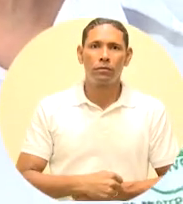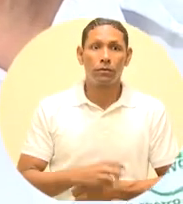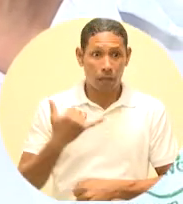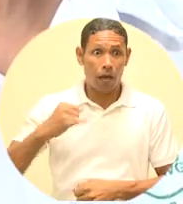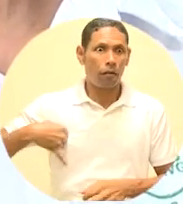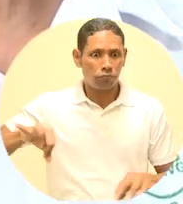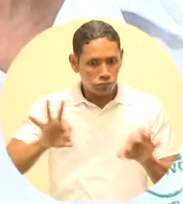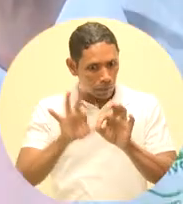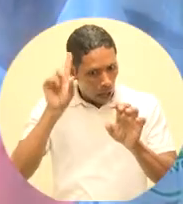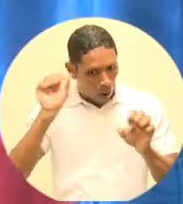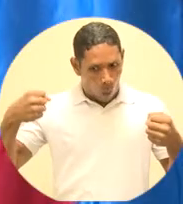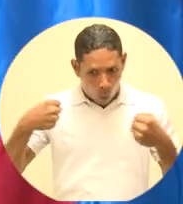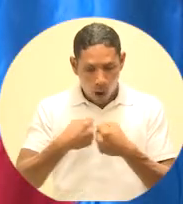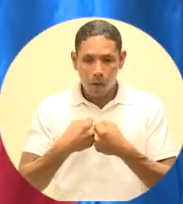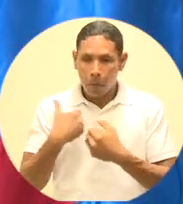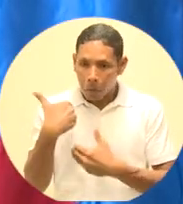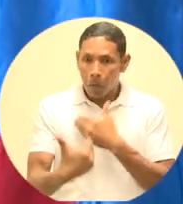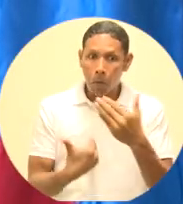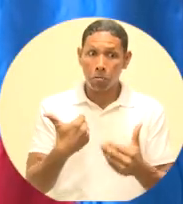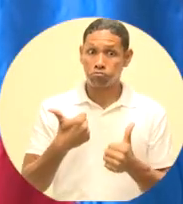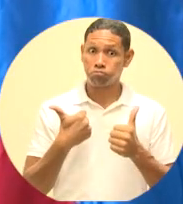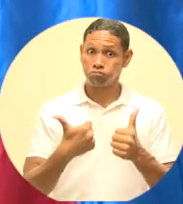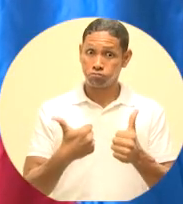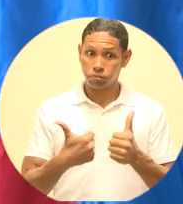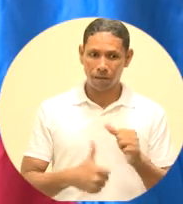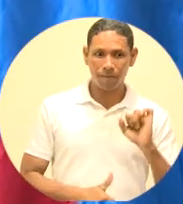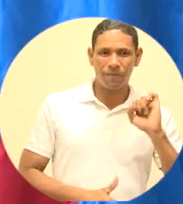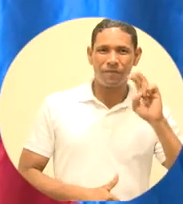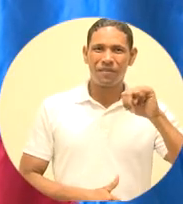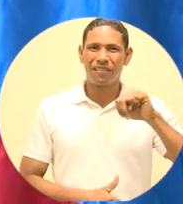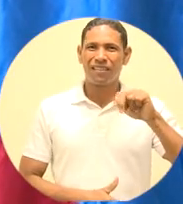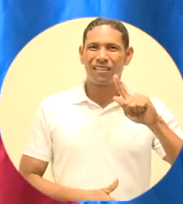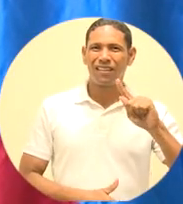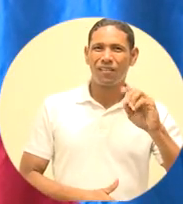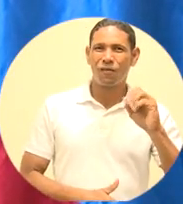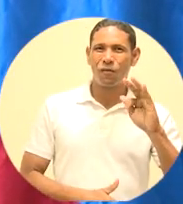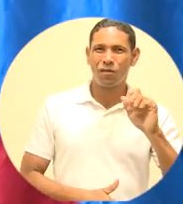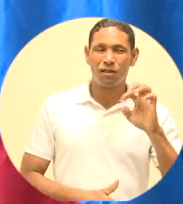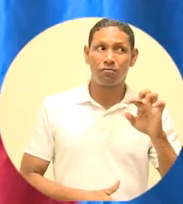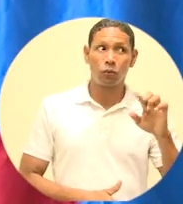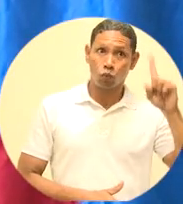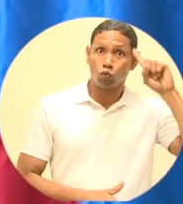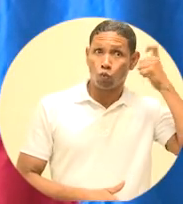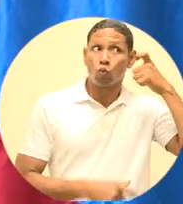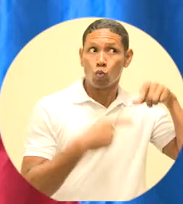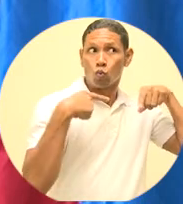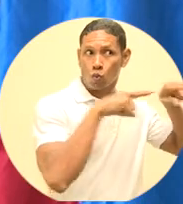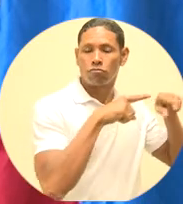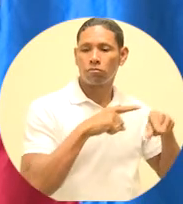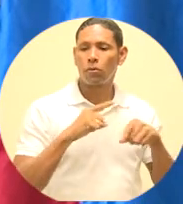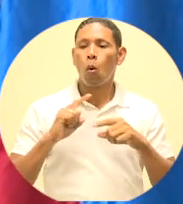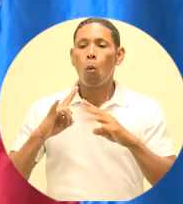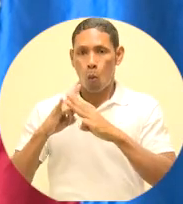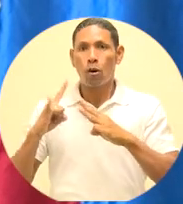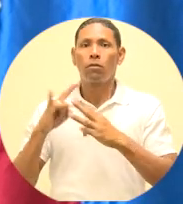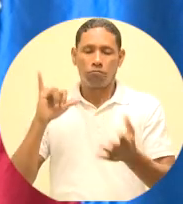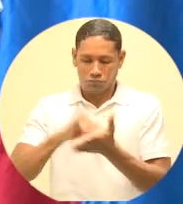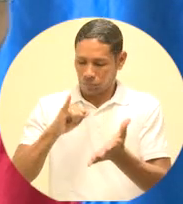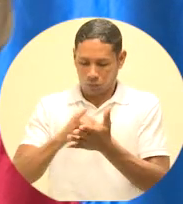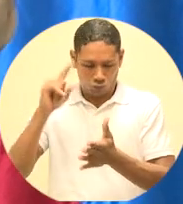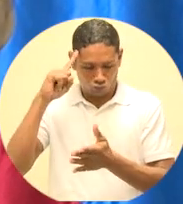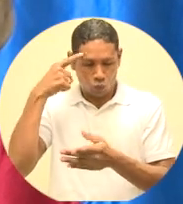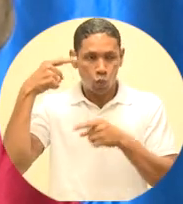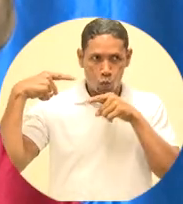vamos a empezar a cerrar con este convenio, porque Infotep, en su condición de entidad del Estado y Universidad del Magdalena